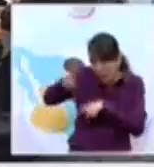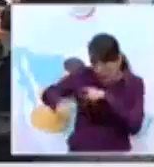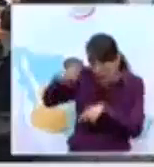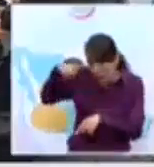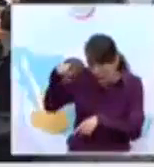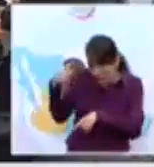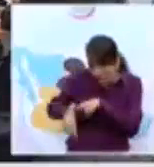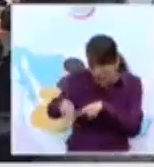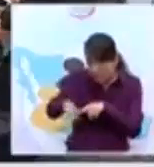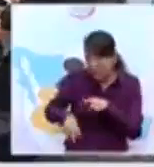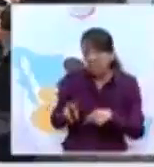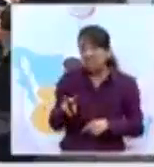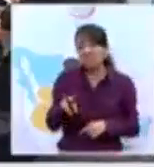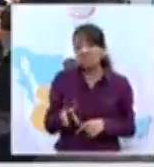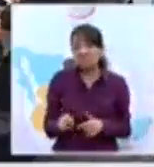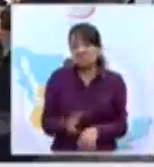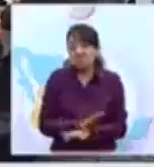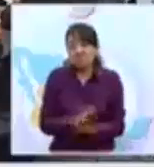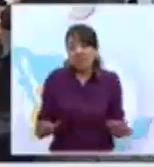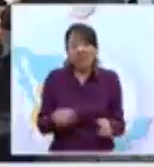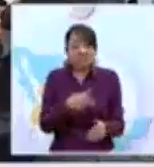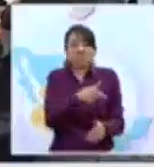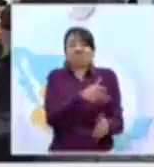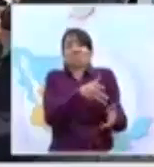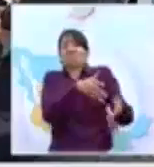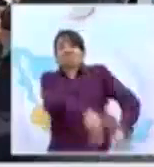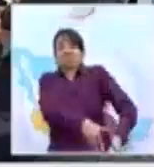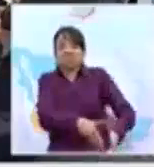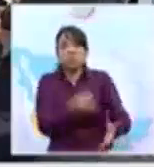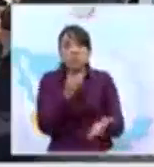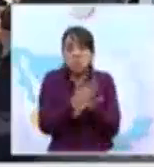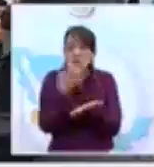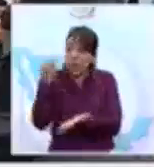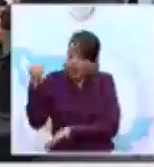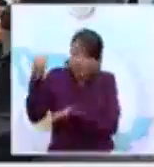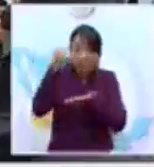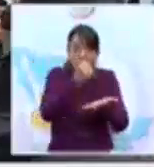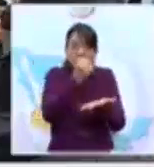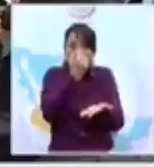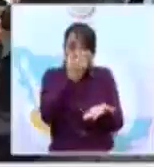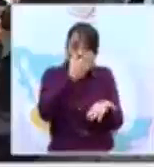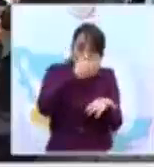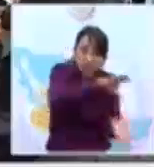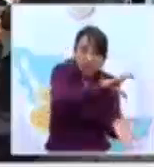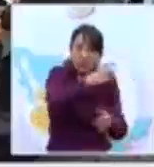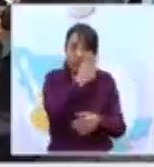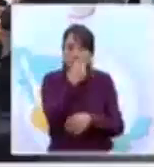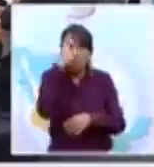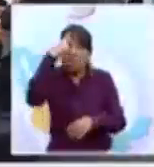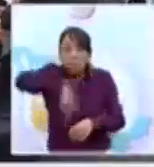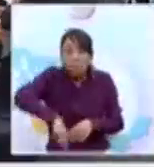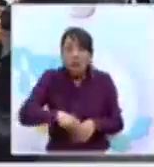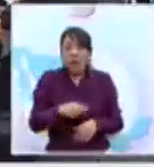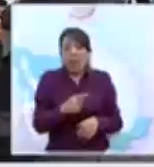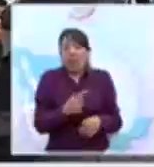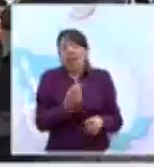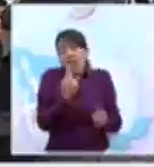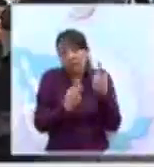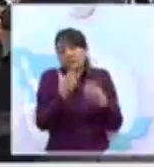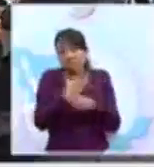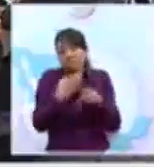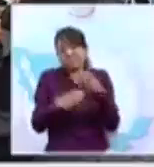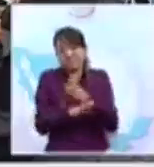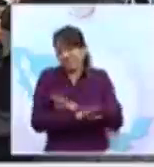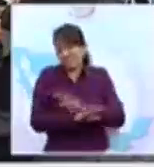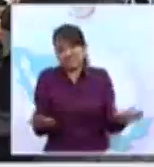paliativamente daños irreversibles, ¿no? Enfermedades incurables, ¿no? Y que en este momento, si no